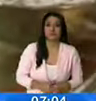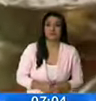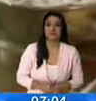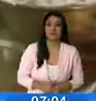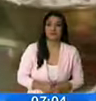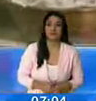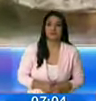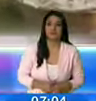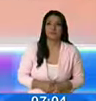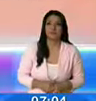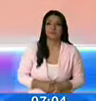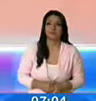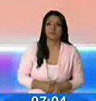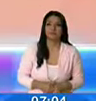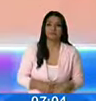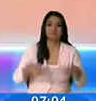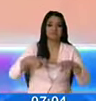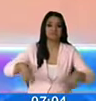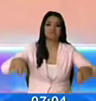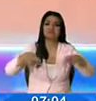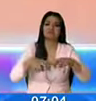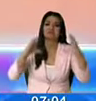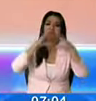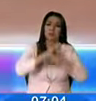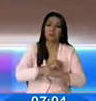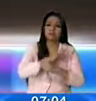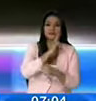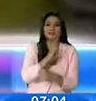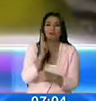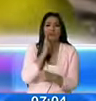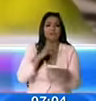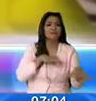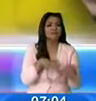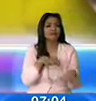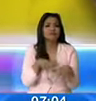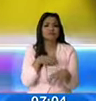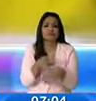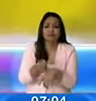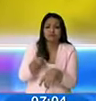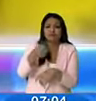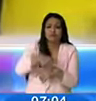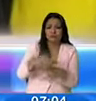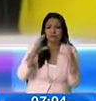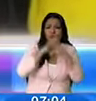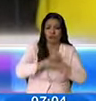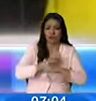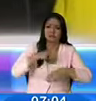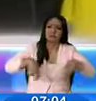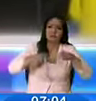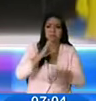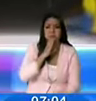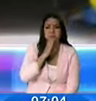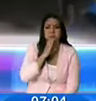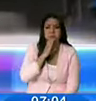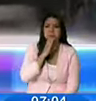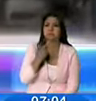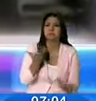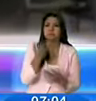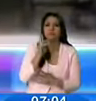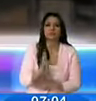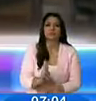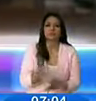Faltaba una hora para que termine la atención nocturna en este local donde un grupo de clientes cenaba en el sureste de Guayaquil.